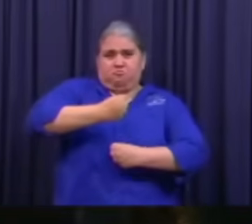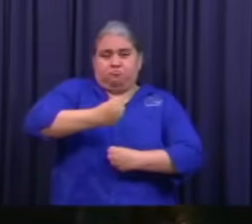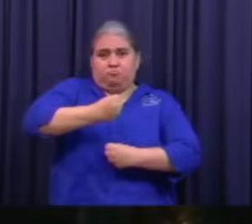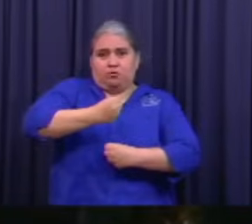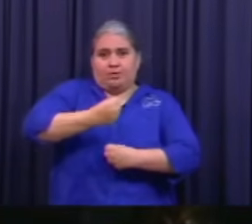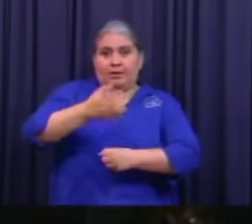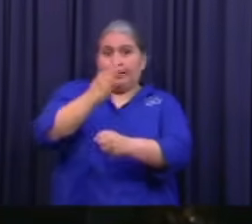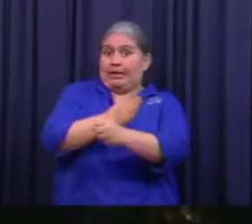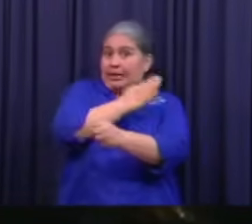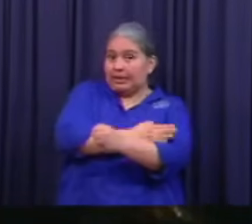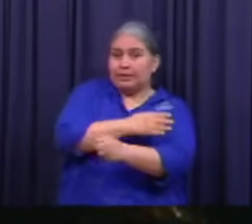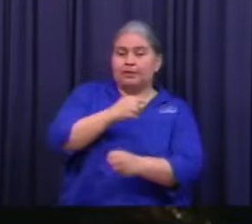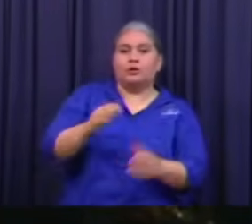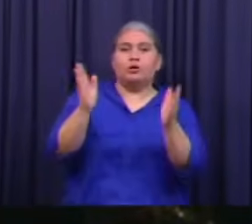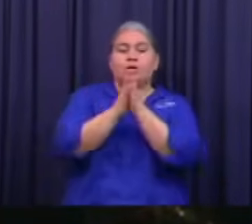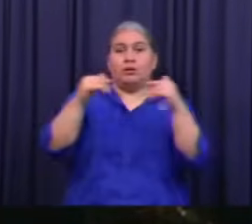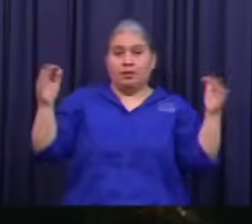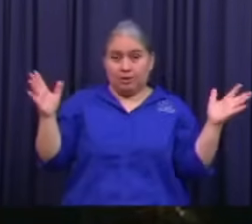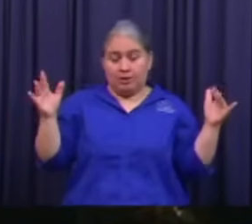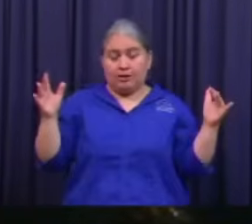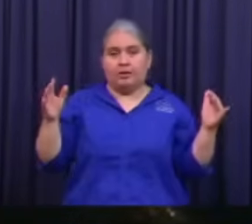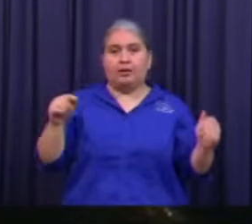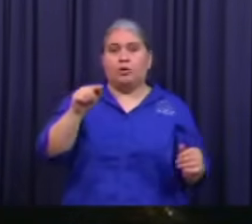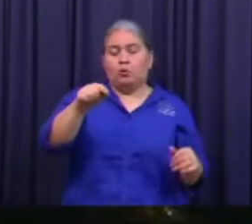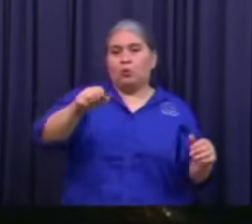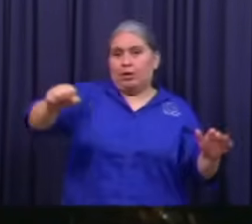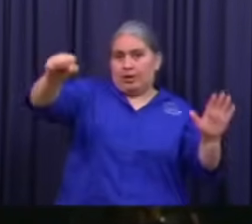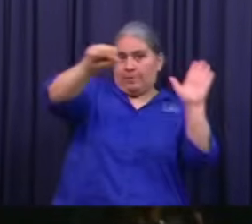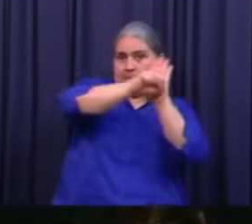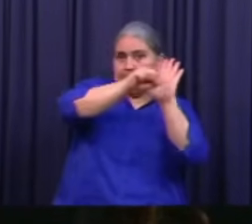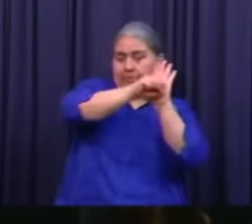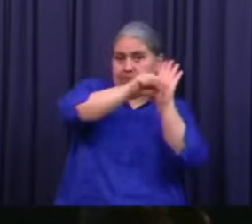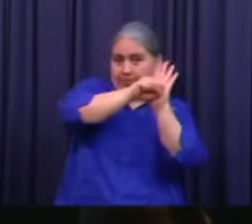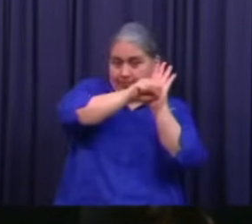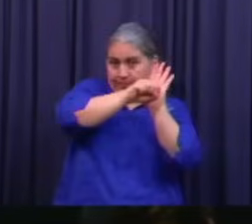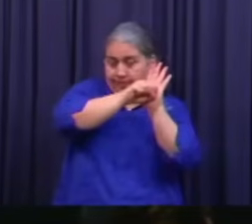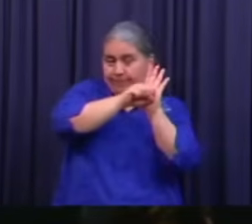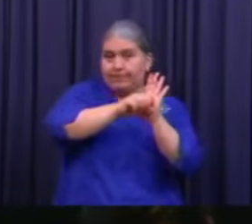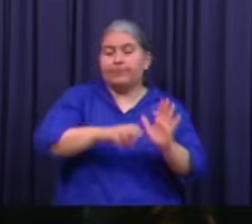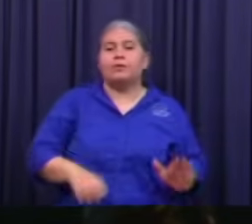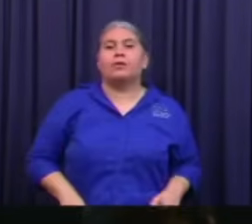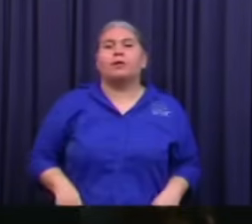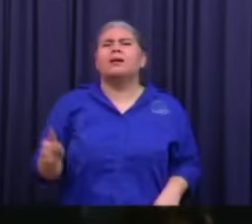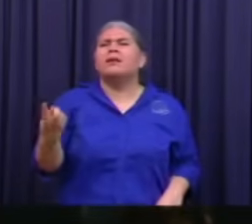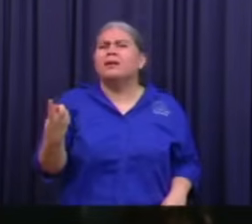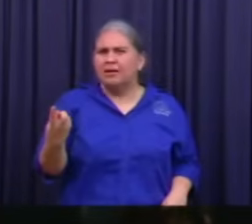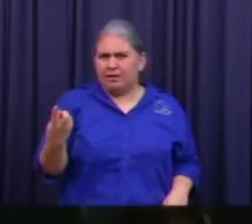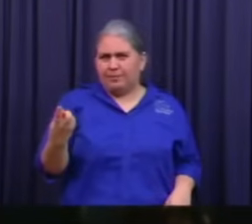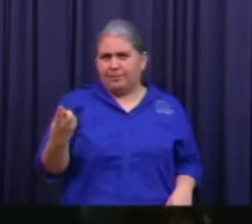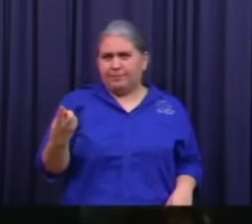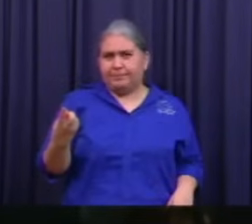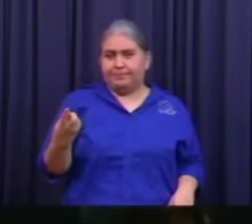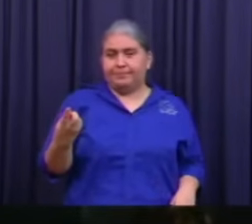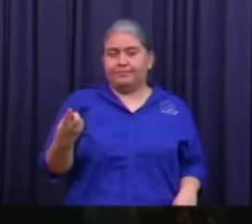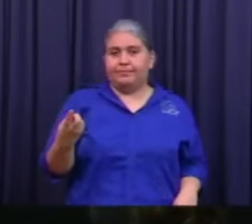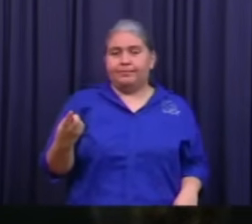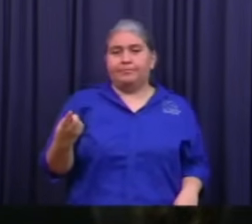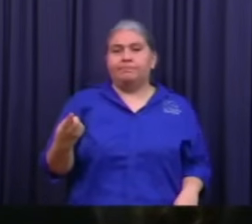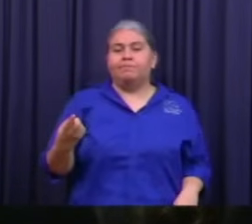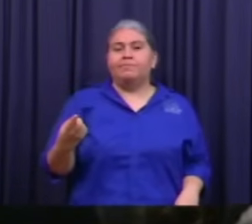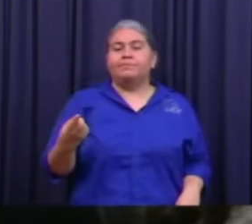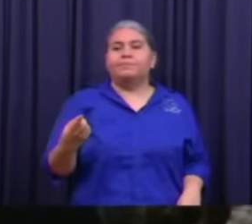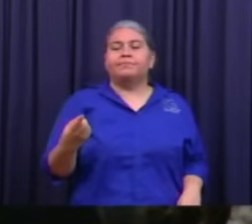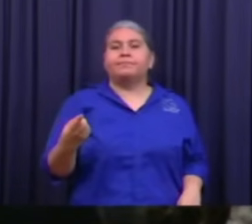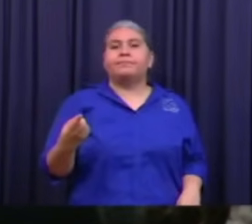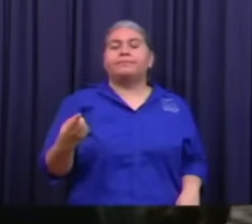tú les vas a poner una señal pero A quiénes